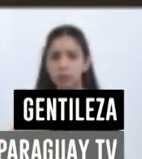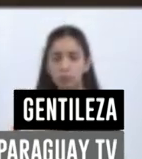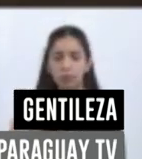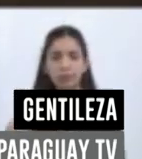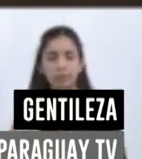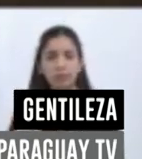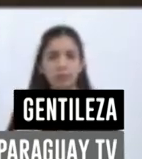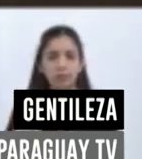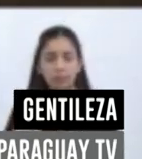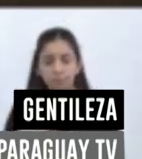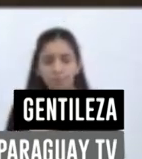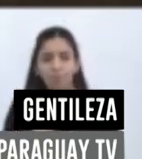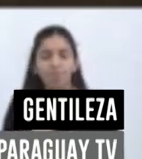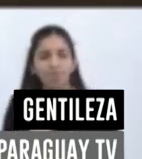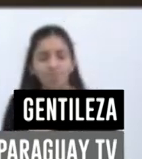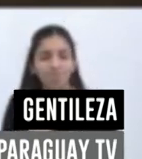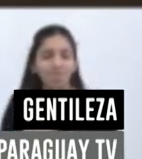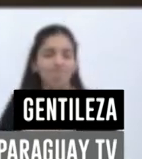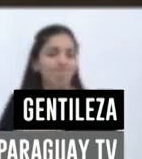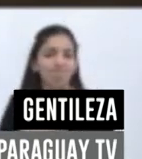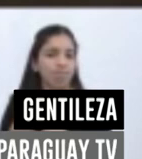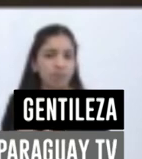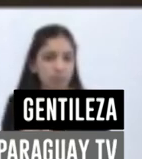en momentos de mucha incertidumbre.